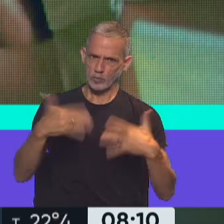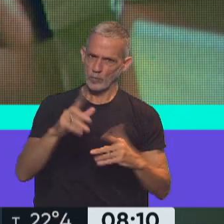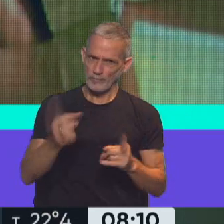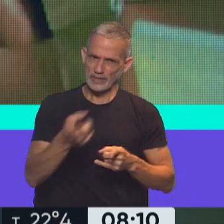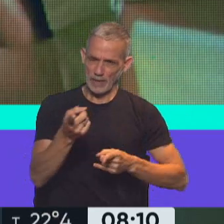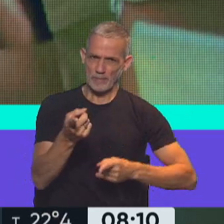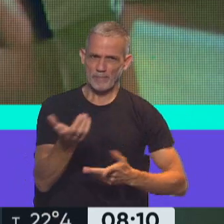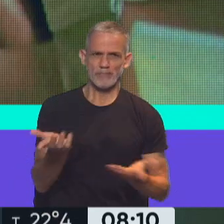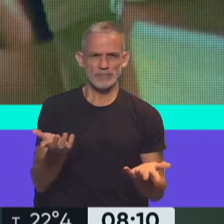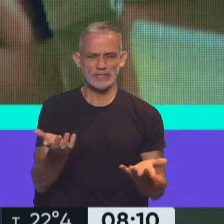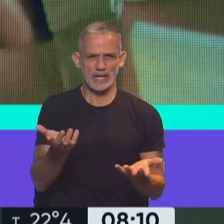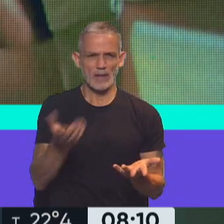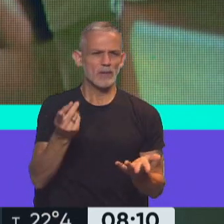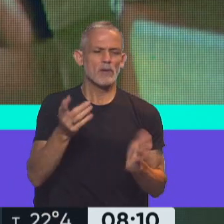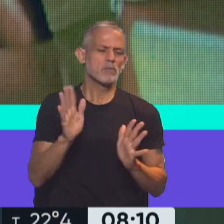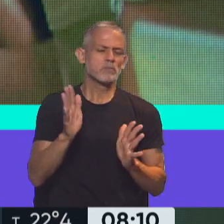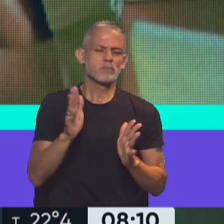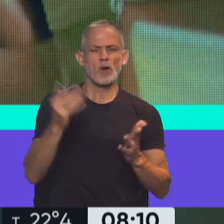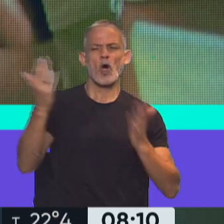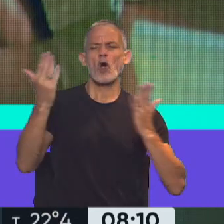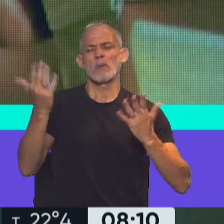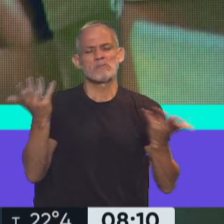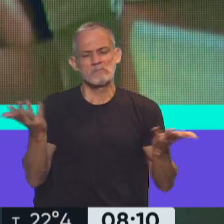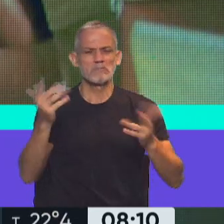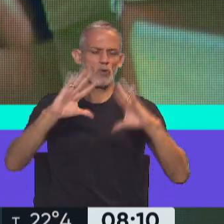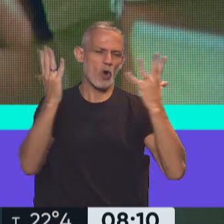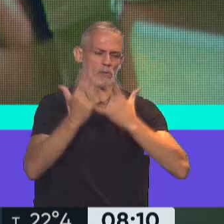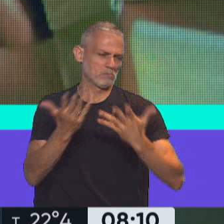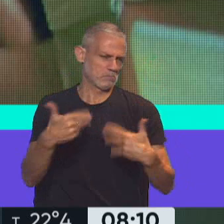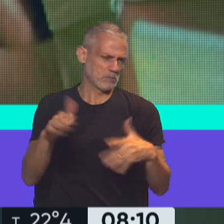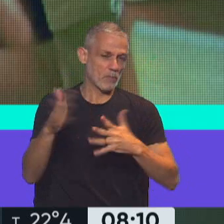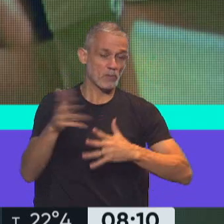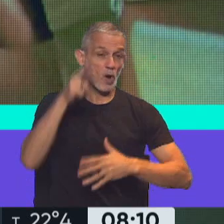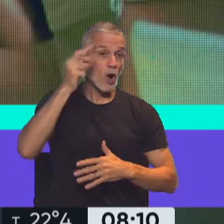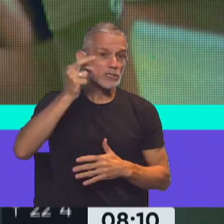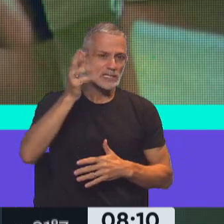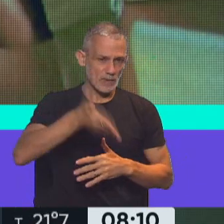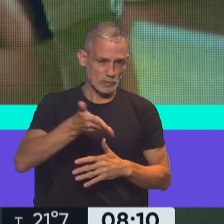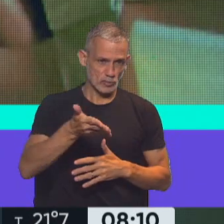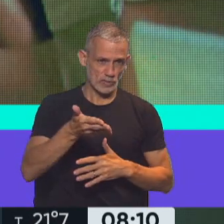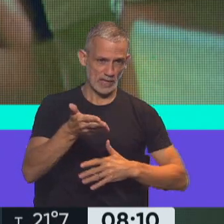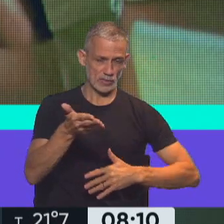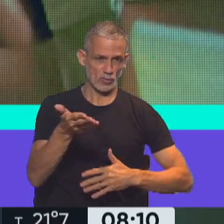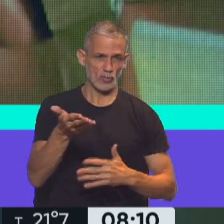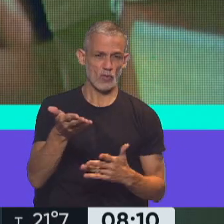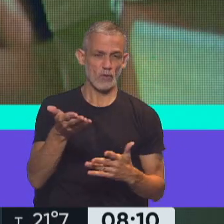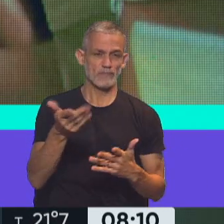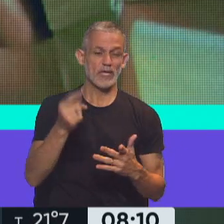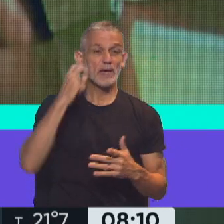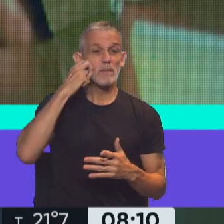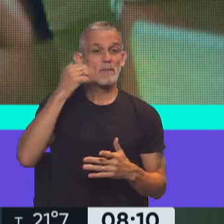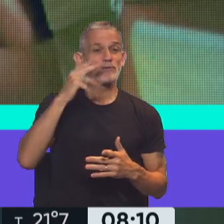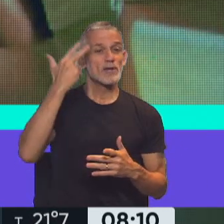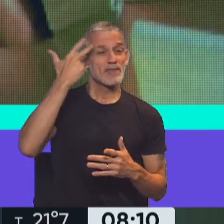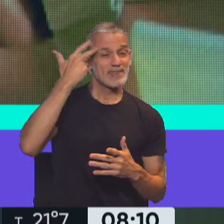también es una es digamos más allá de la comparación con lo el con el mundo en general tener un 80 por ciento de mayores de